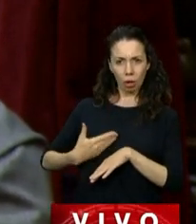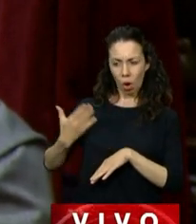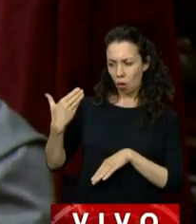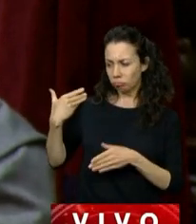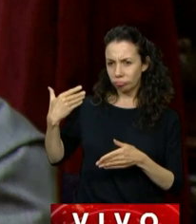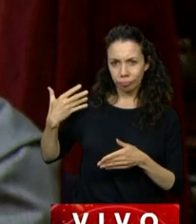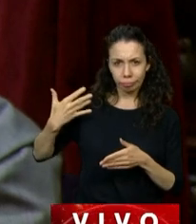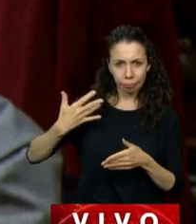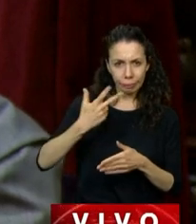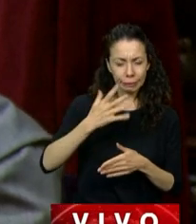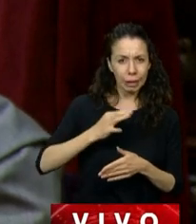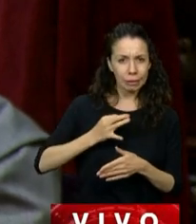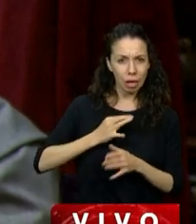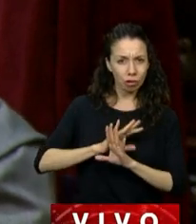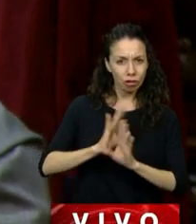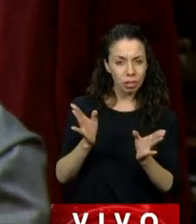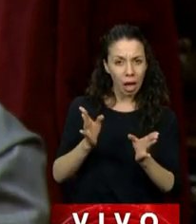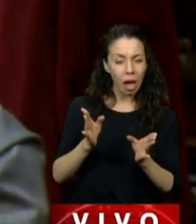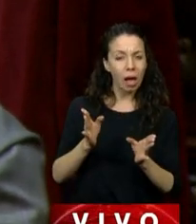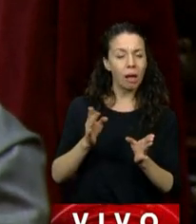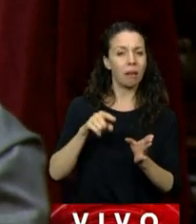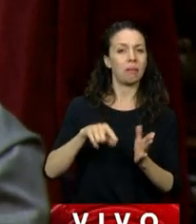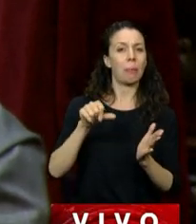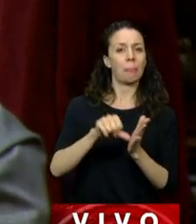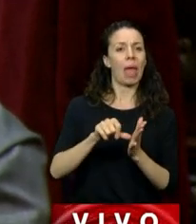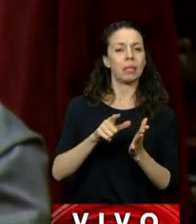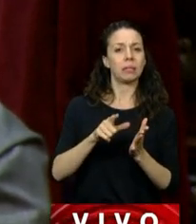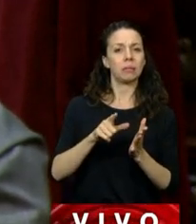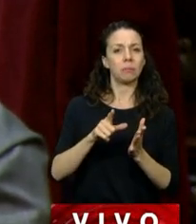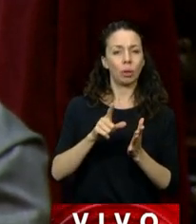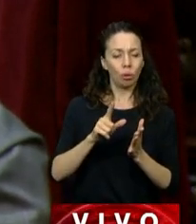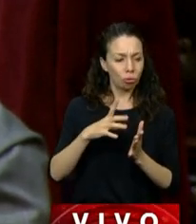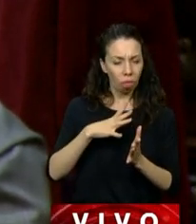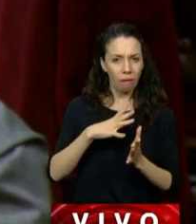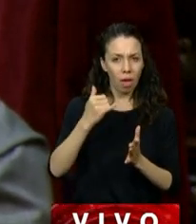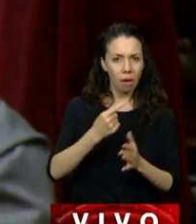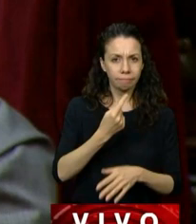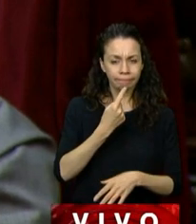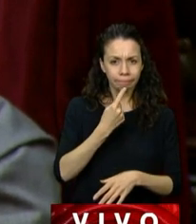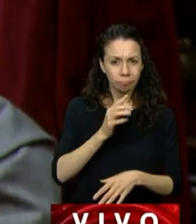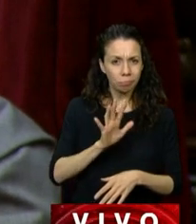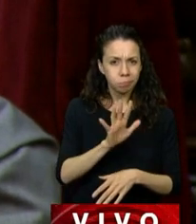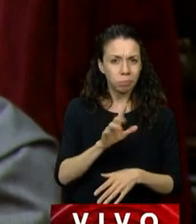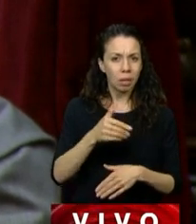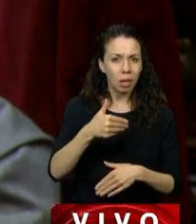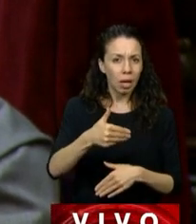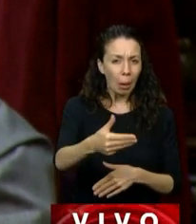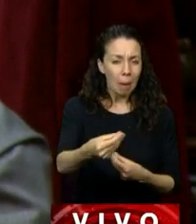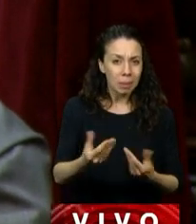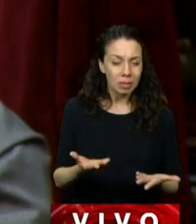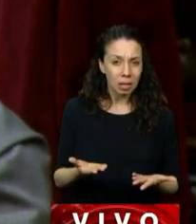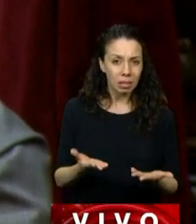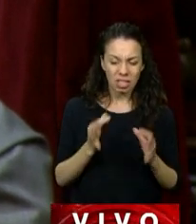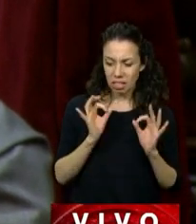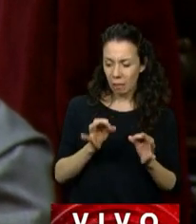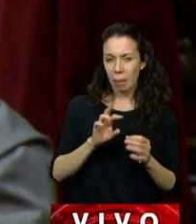el país y nos llevan a la incertidumbre diaria? Sabemos de los tipos de cambios que